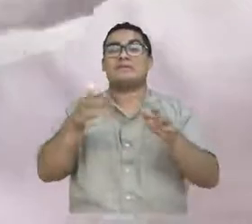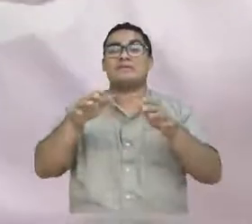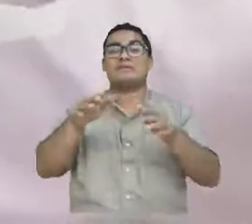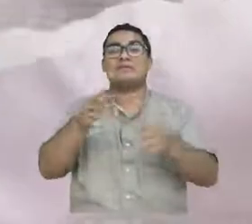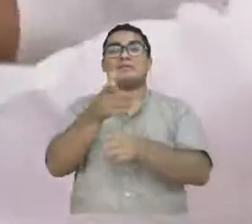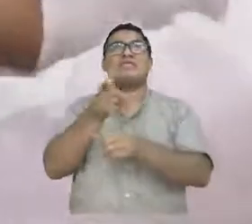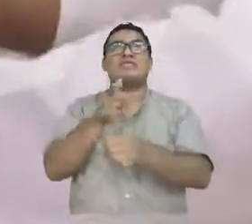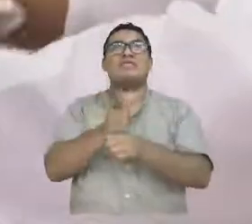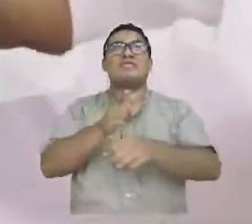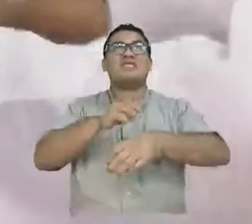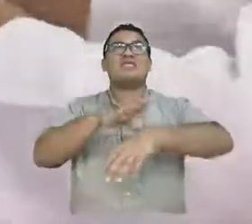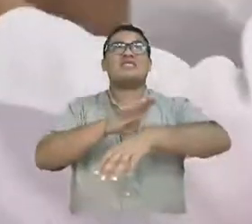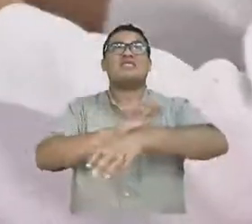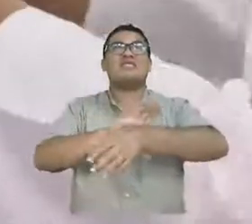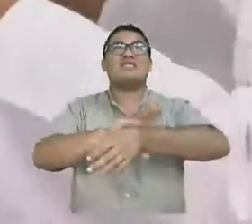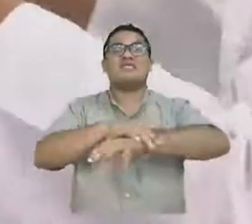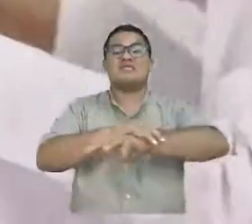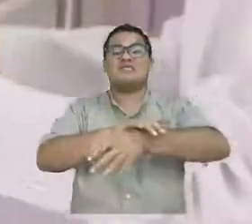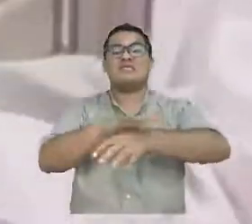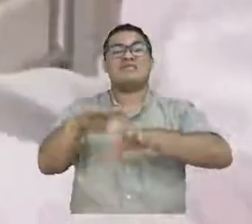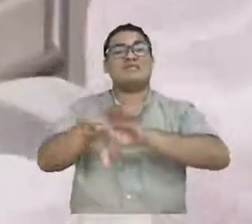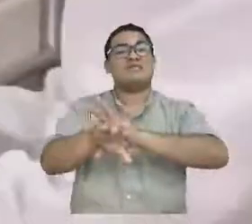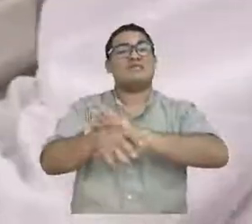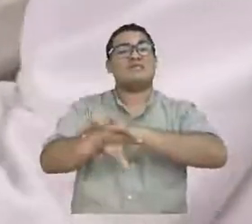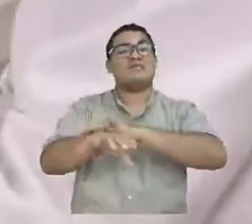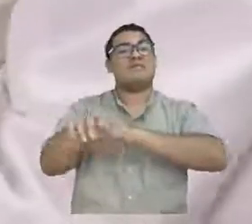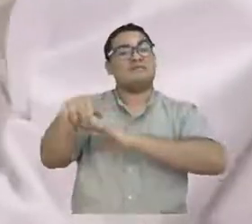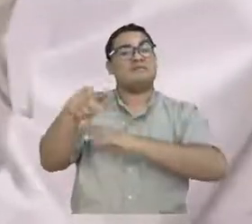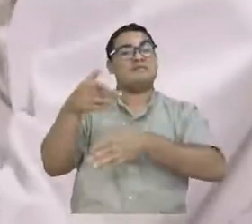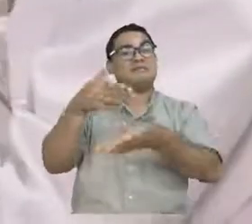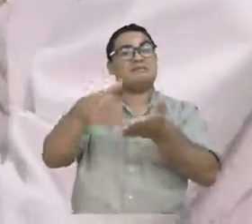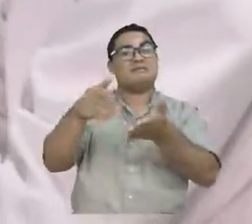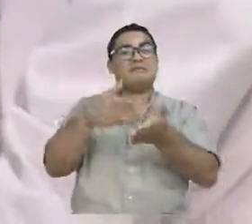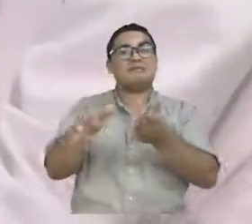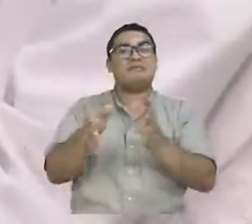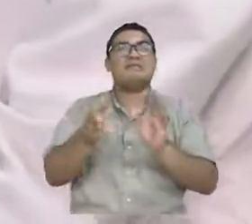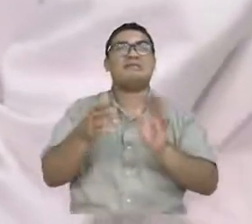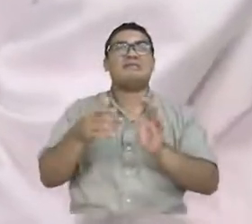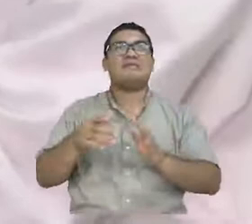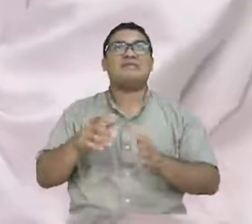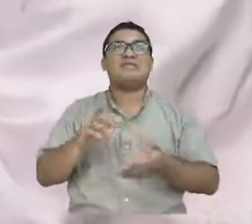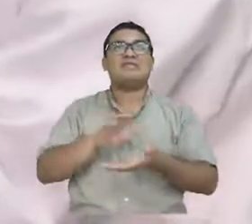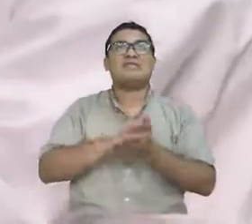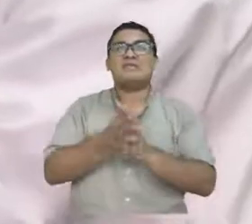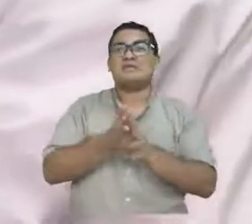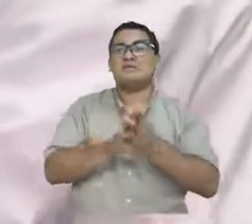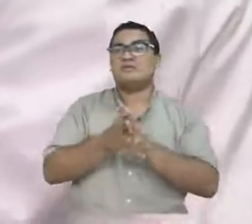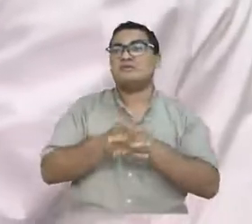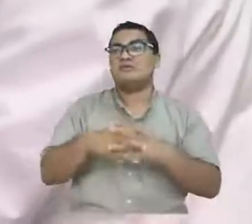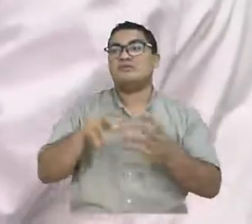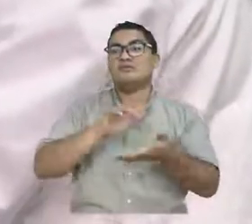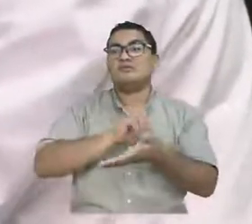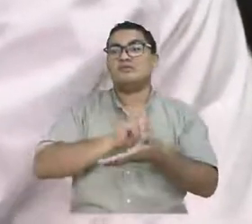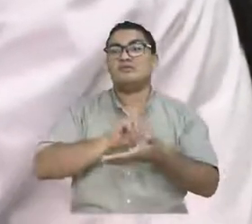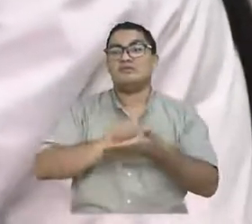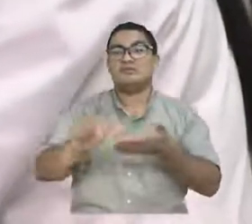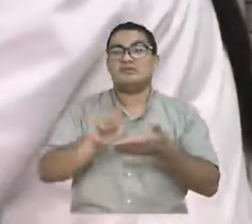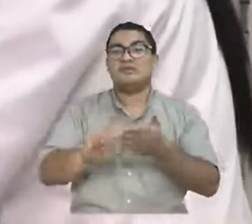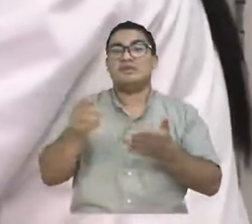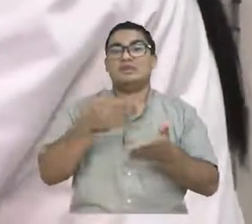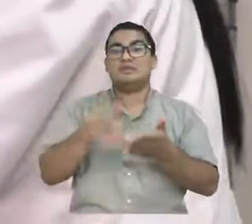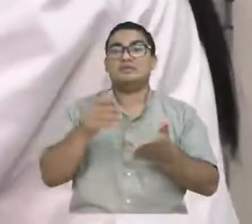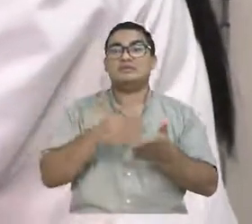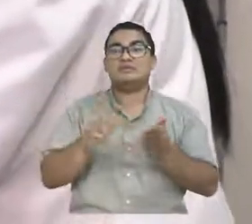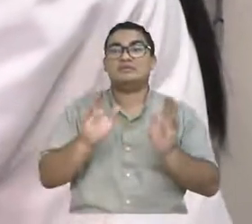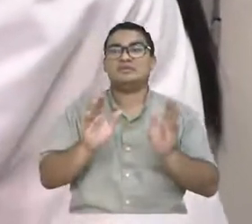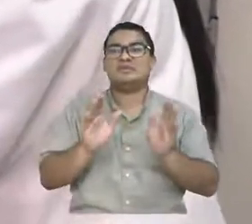limpiando la parte de la muñeca después de... Sí, es muy sencillo. Donde está el pulso, el lado del pulso. Sí, es muy sencillo realizarlo. Son fácilmente unas